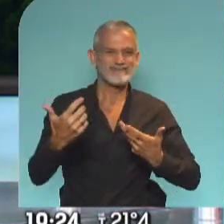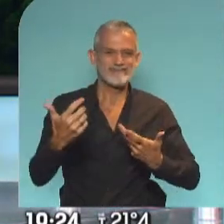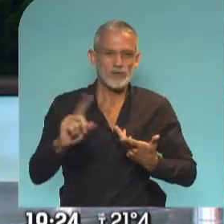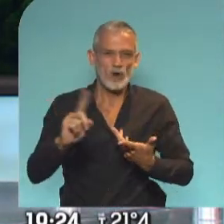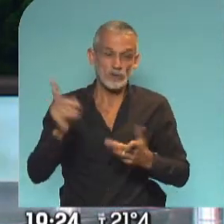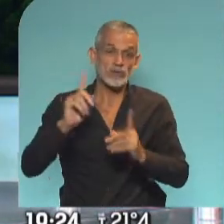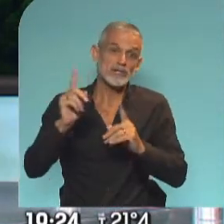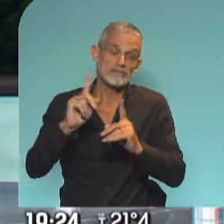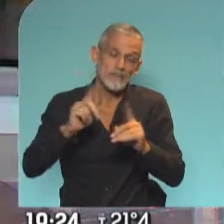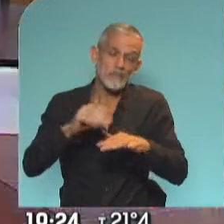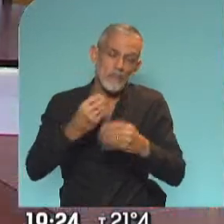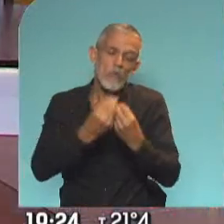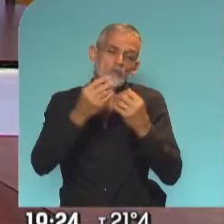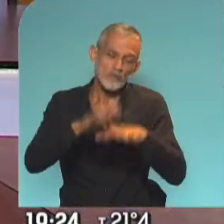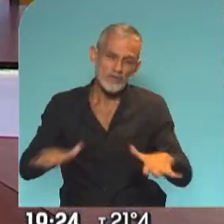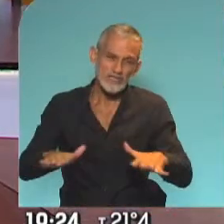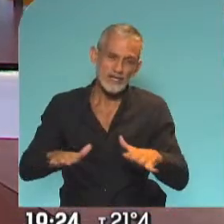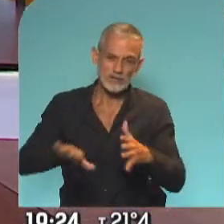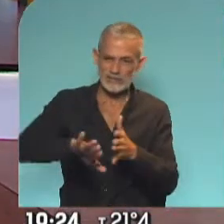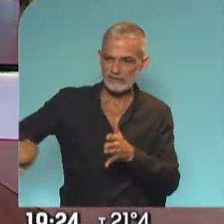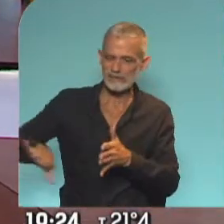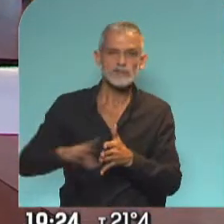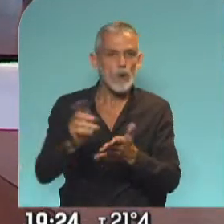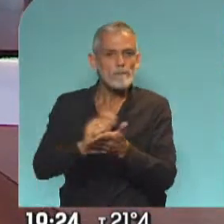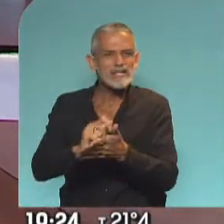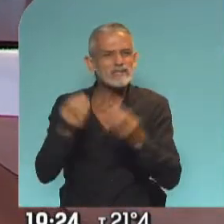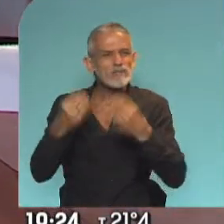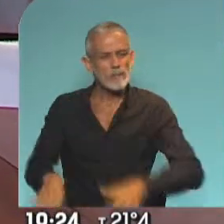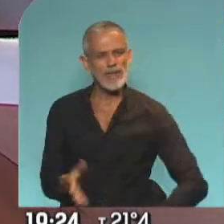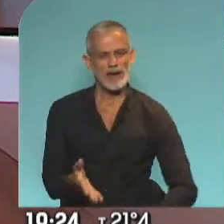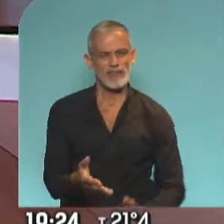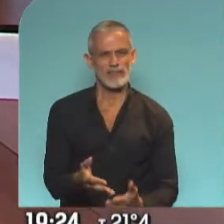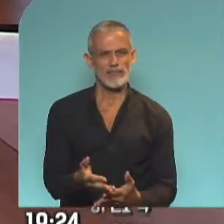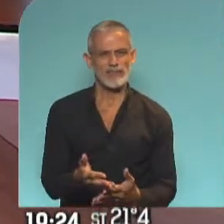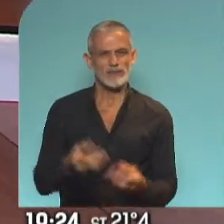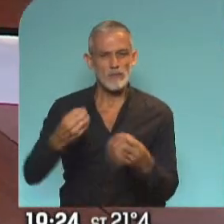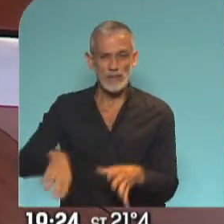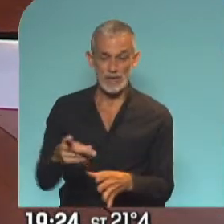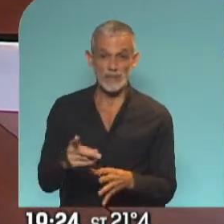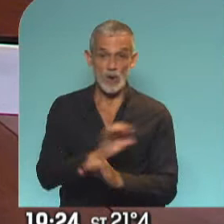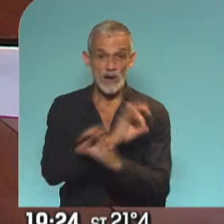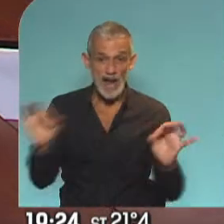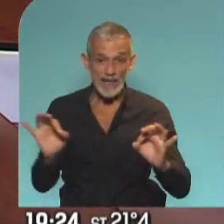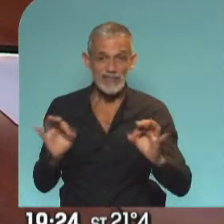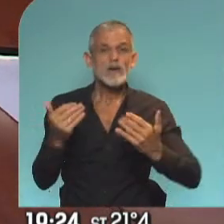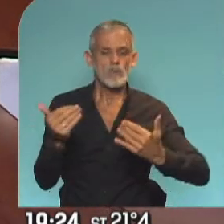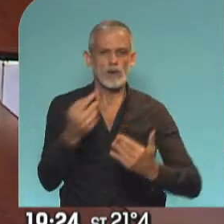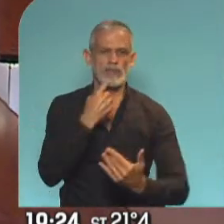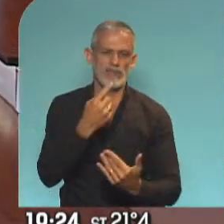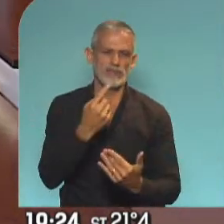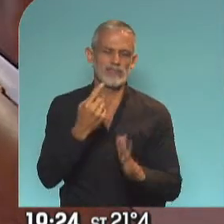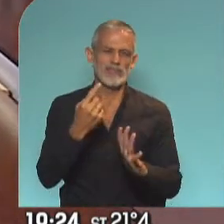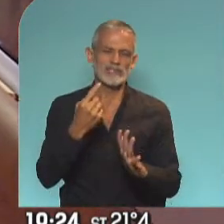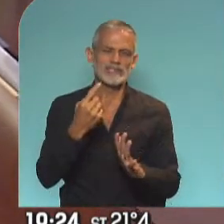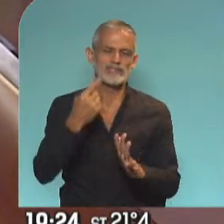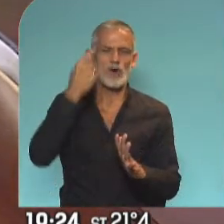quedan rezagados. Y esos meses son perdidos, verdaderamente son perdidos. Pero nadie puede considerar, nadie